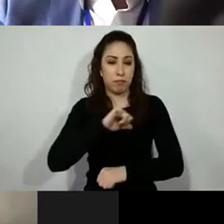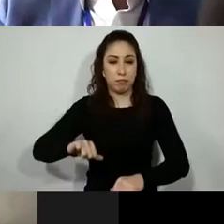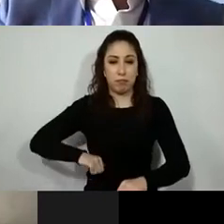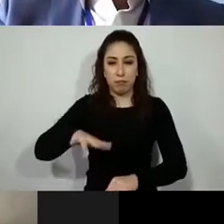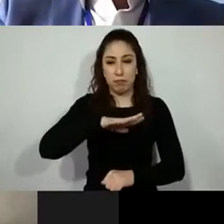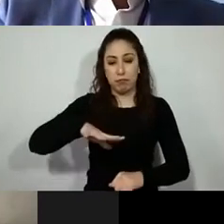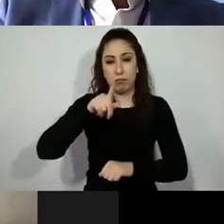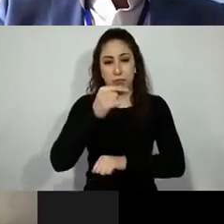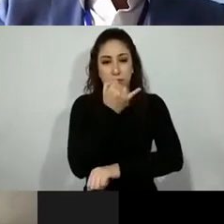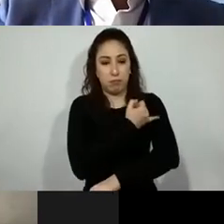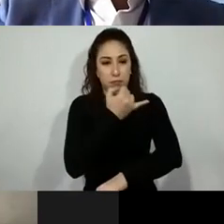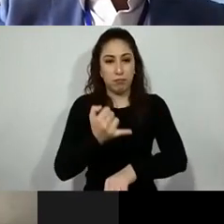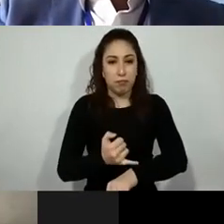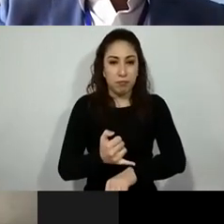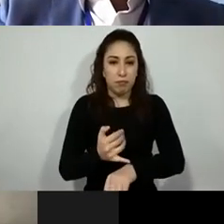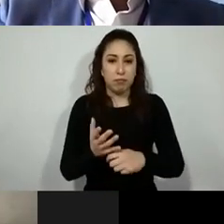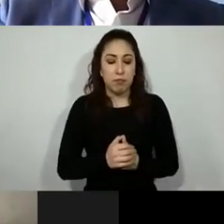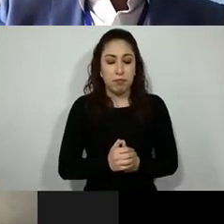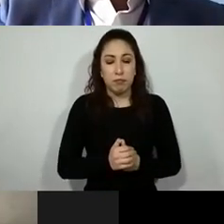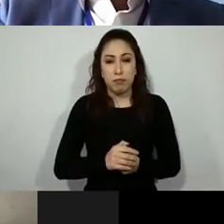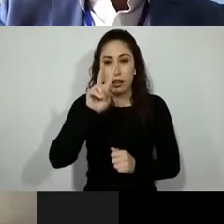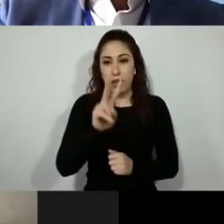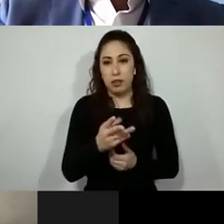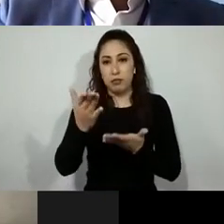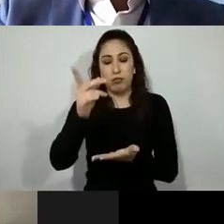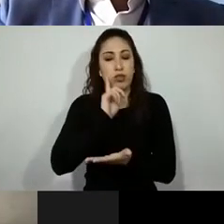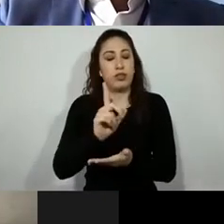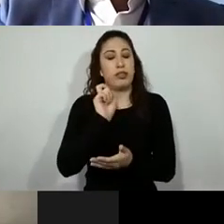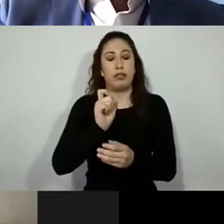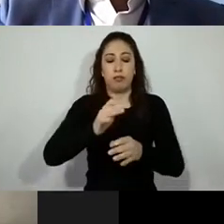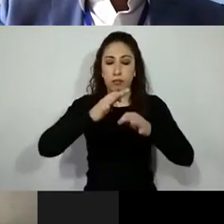de Iztapalapa, una gran alcaldesa que ha sabido,